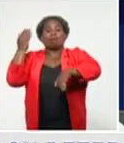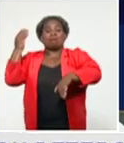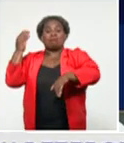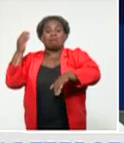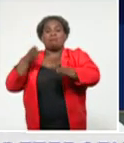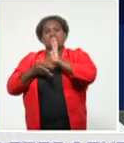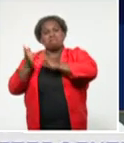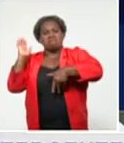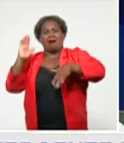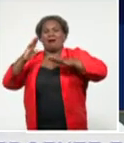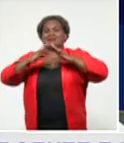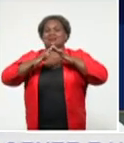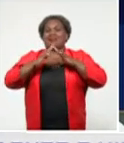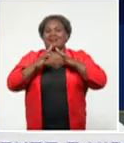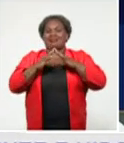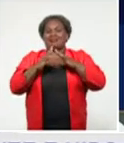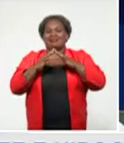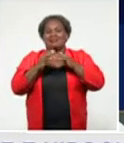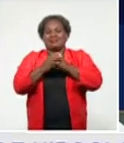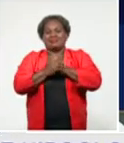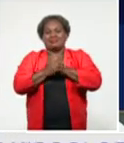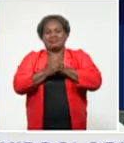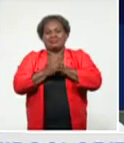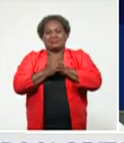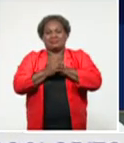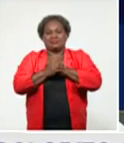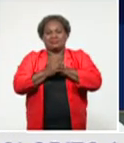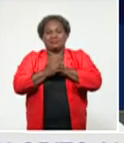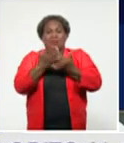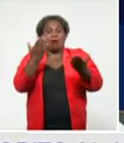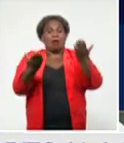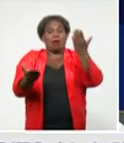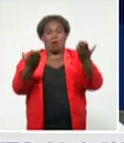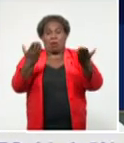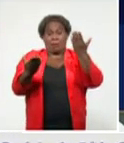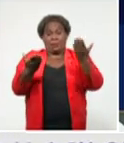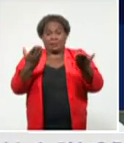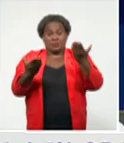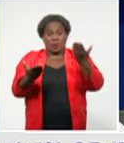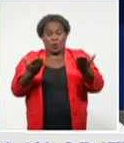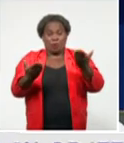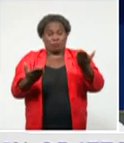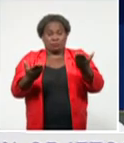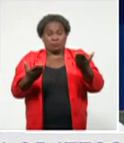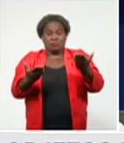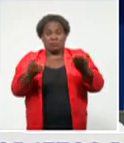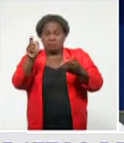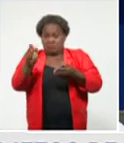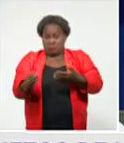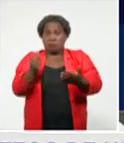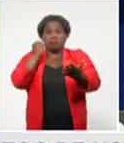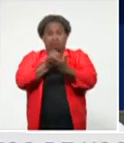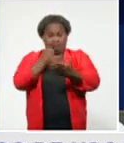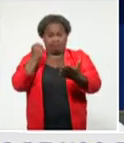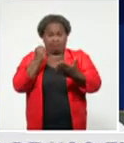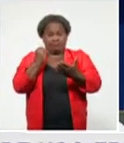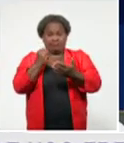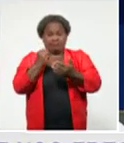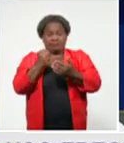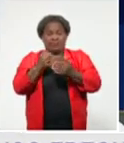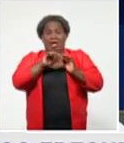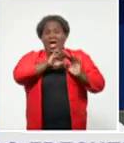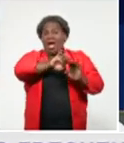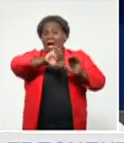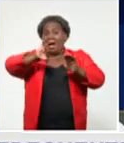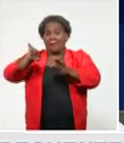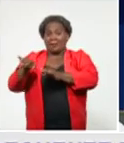país, y lo cual, en comparación con el balance de casos confirmados, independientemente de que es